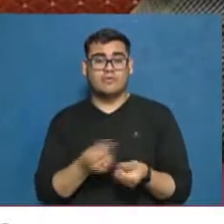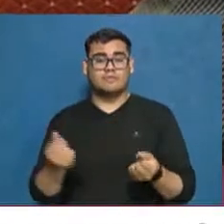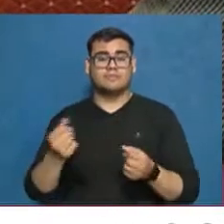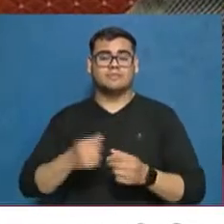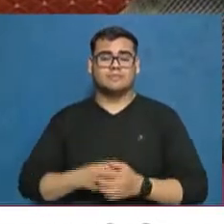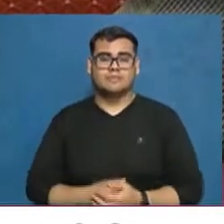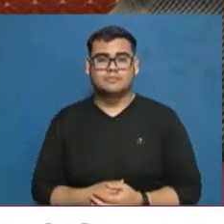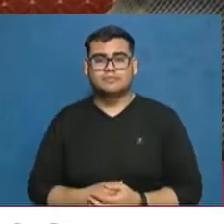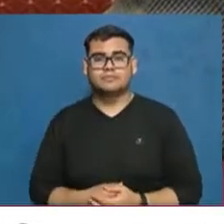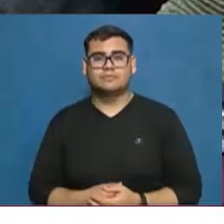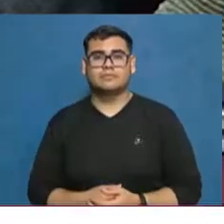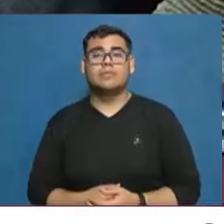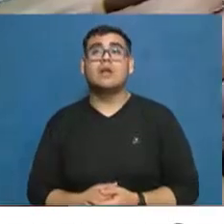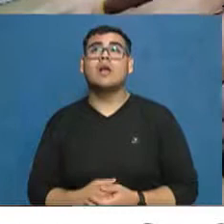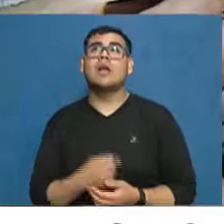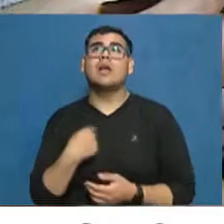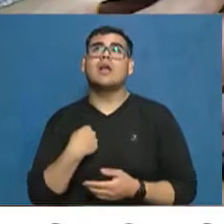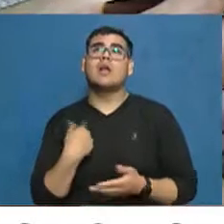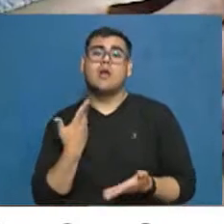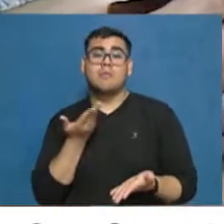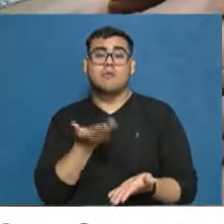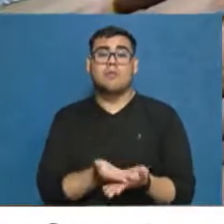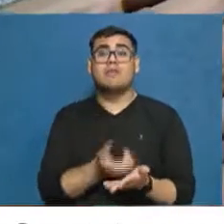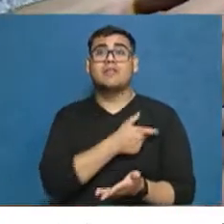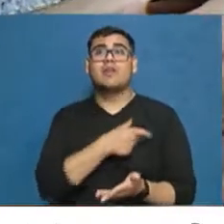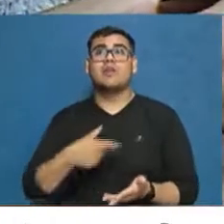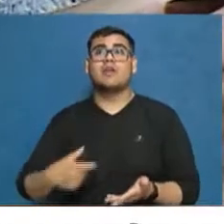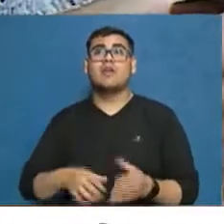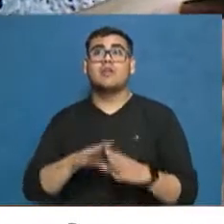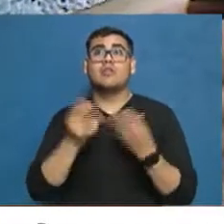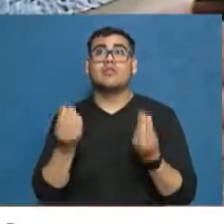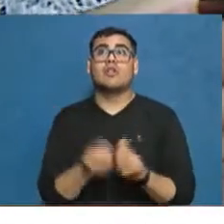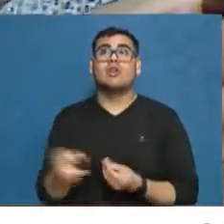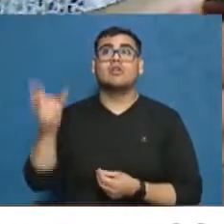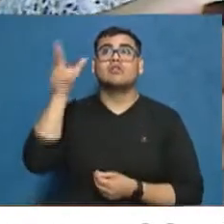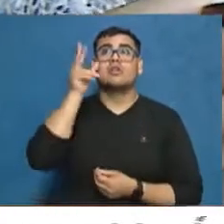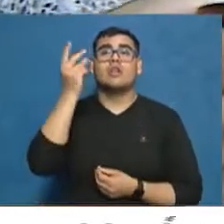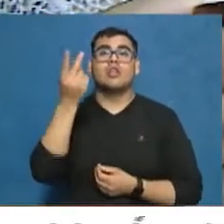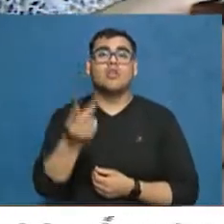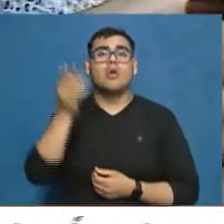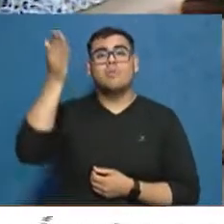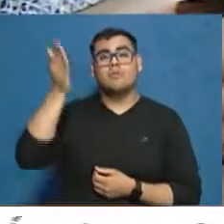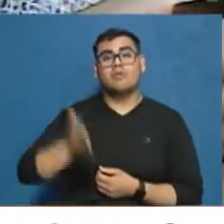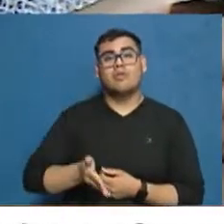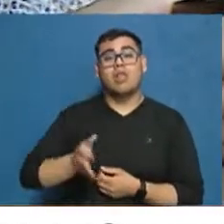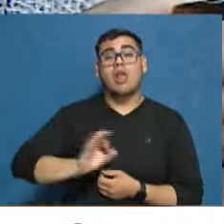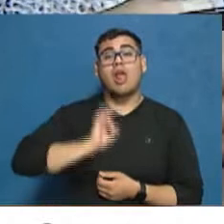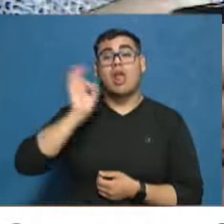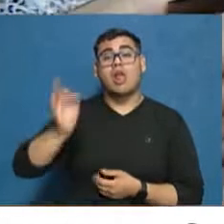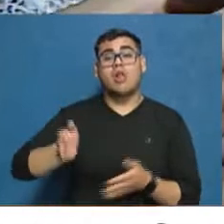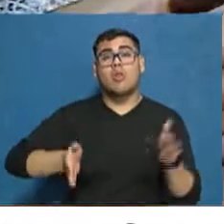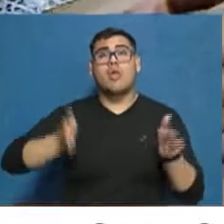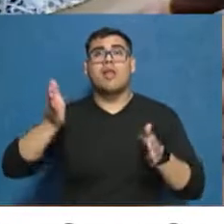bien. La propuesta que ofrece el gobierno es de un 82% de aumento anualizado